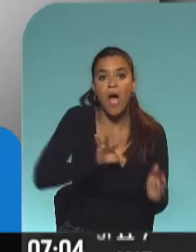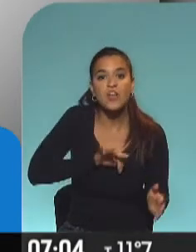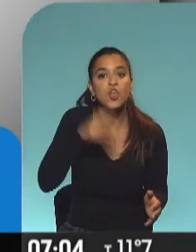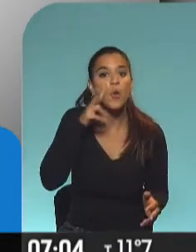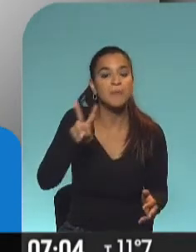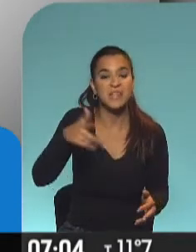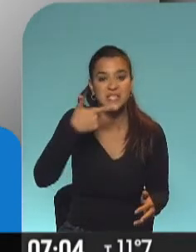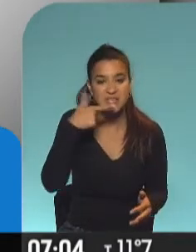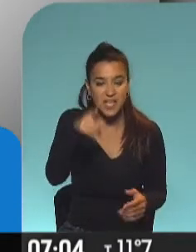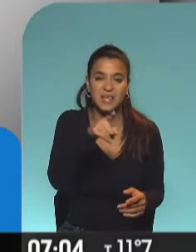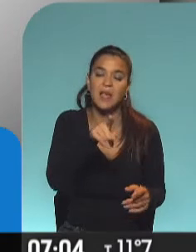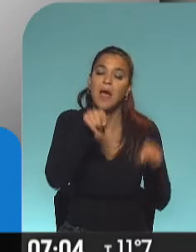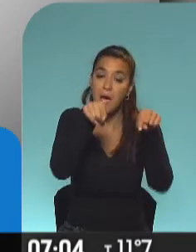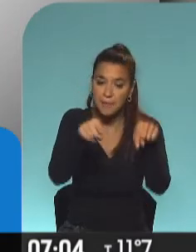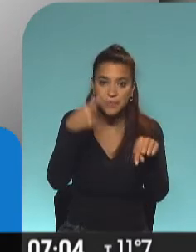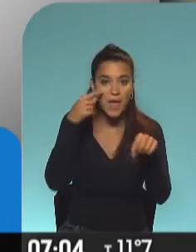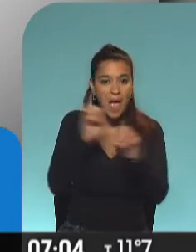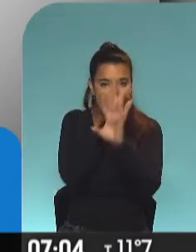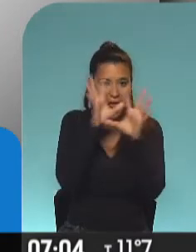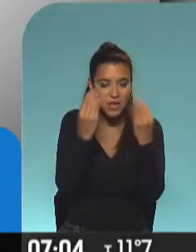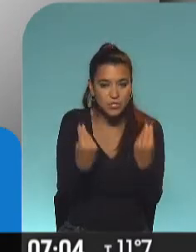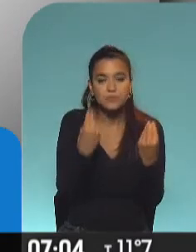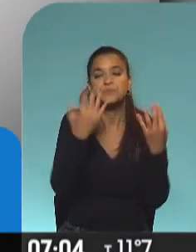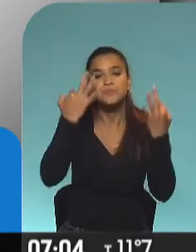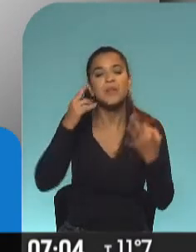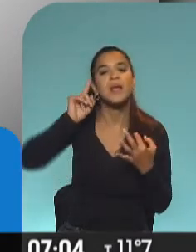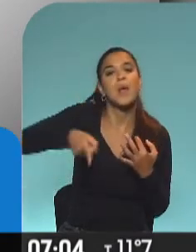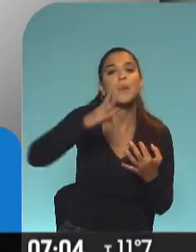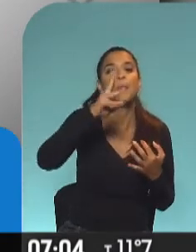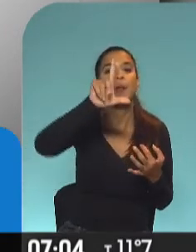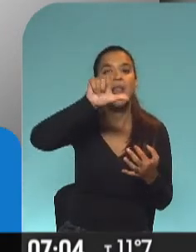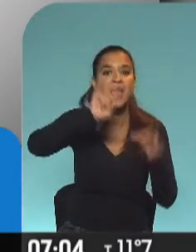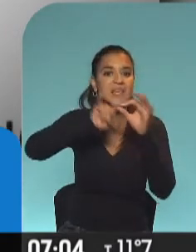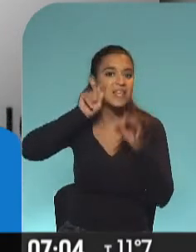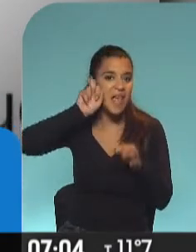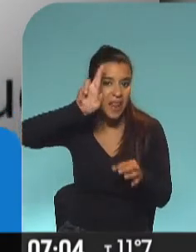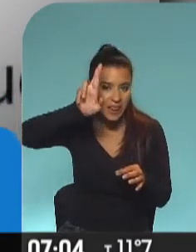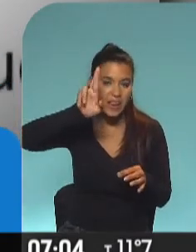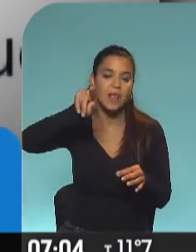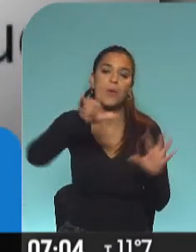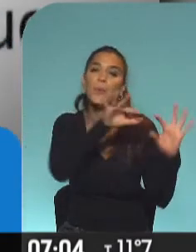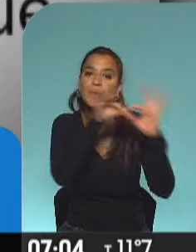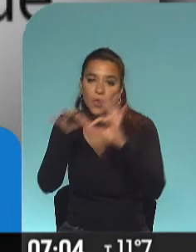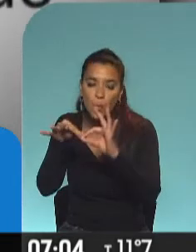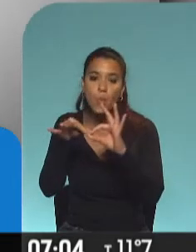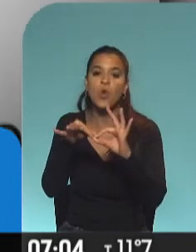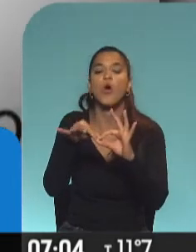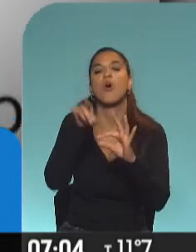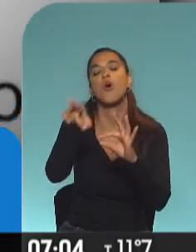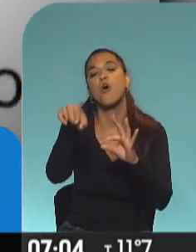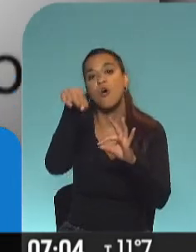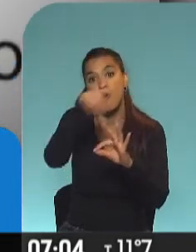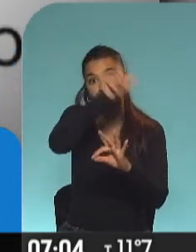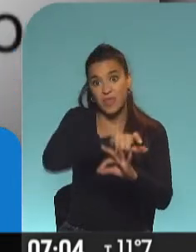hacer el paréntesis porque precisamente se refiere a la causa Blaquier, a los vínculos de Rosenkrantz con